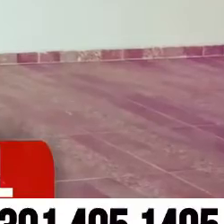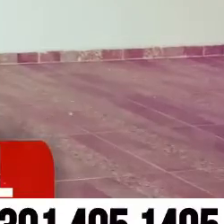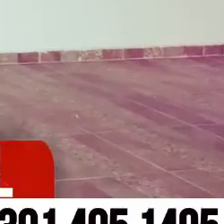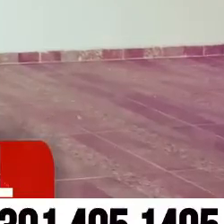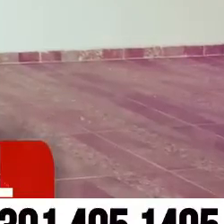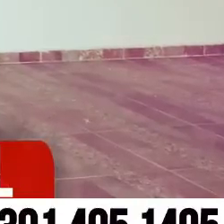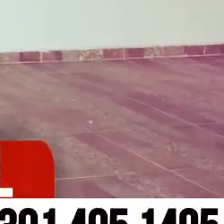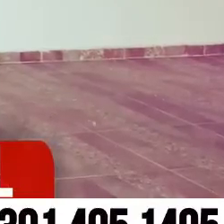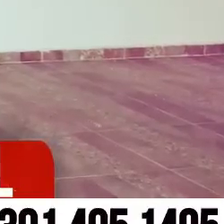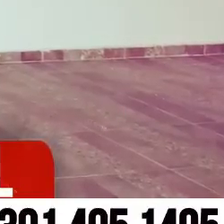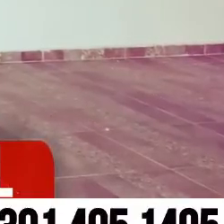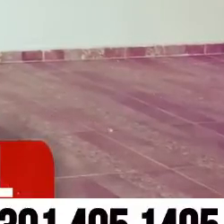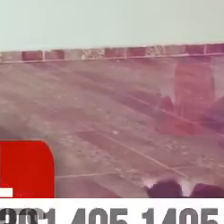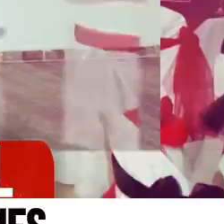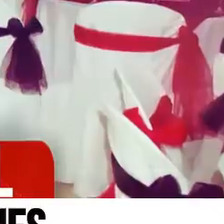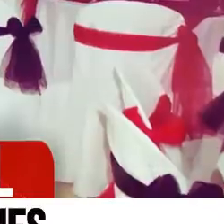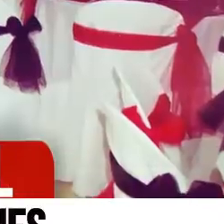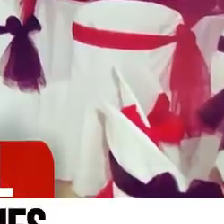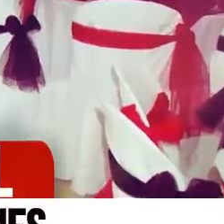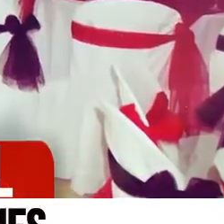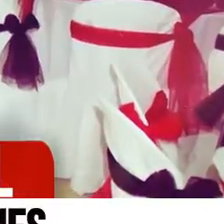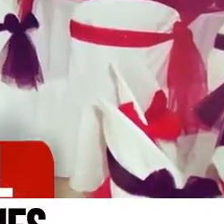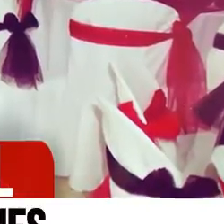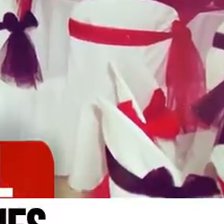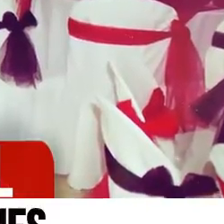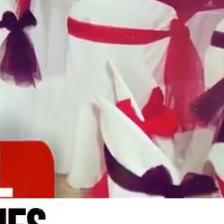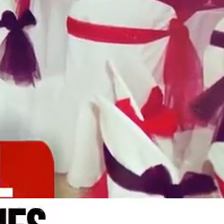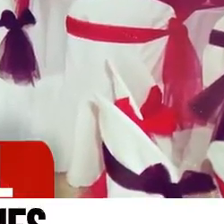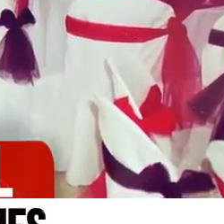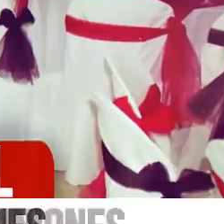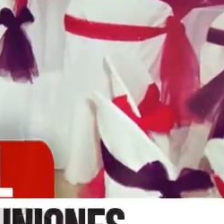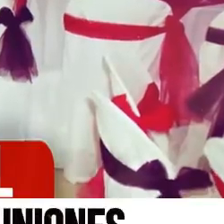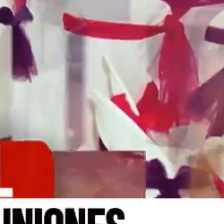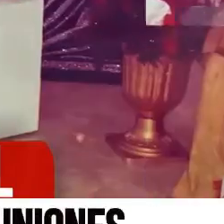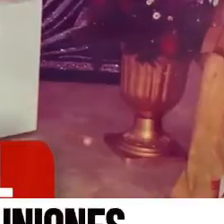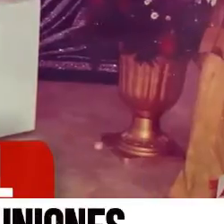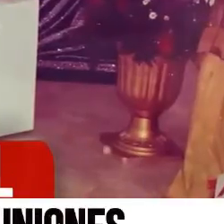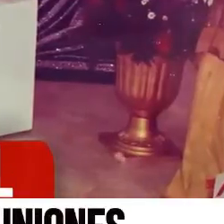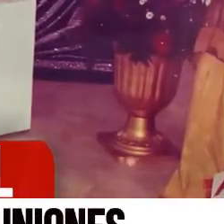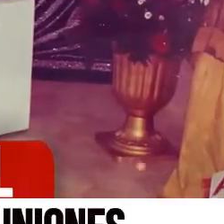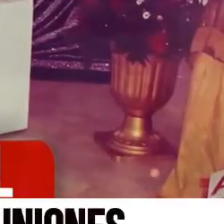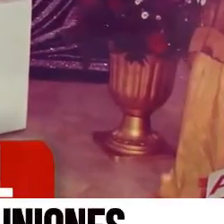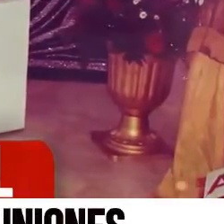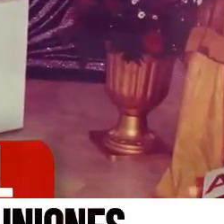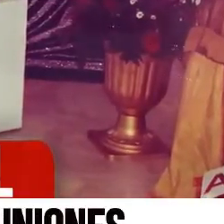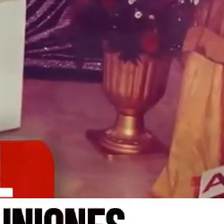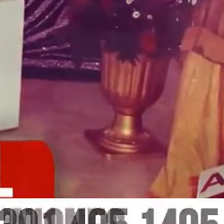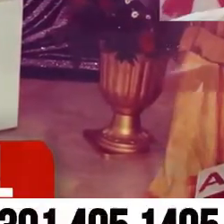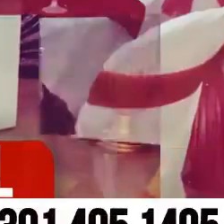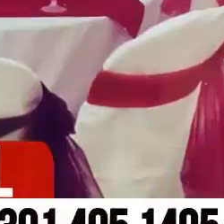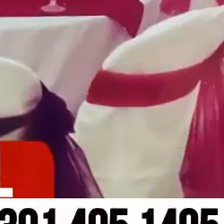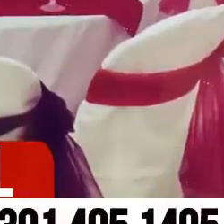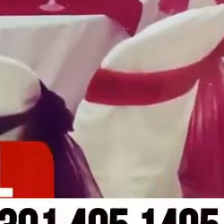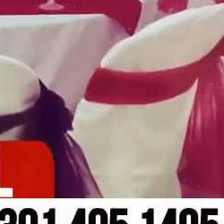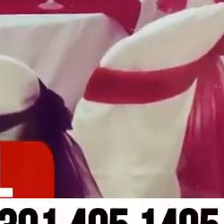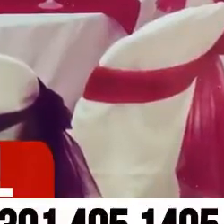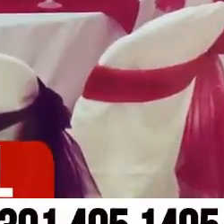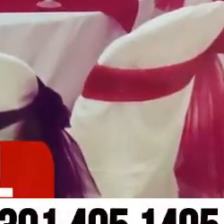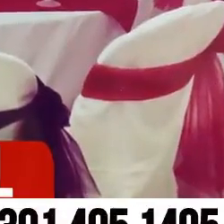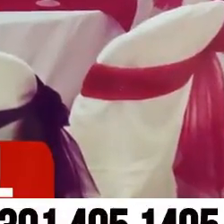Salón de Eventos Imperial ofrece un lugar muy selecto para todo tipo de celebración. Eventos empresariales,